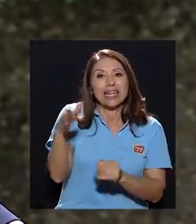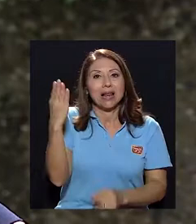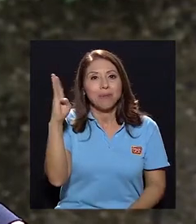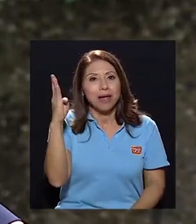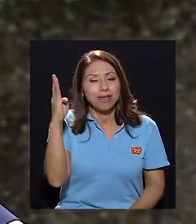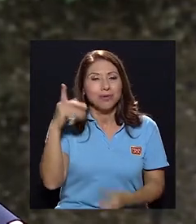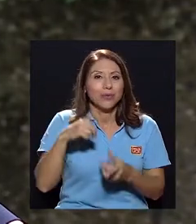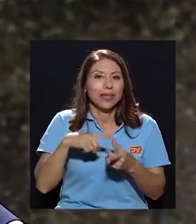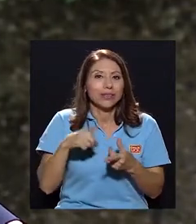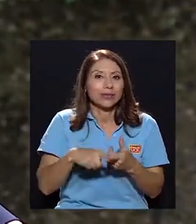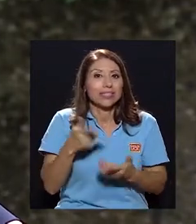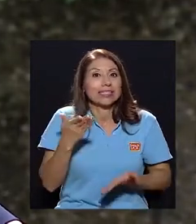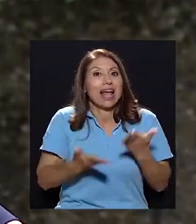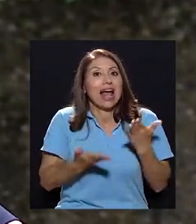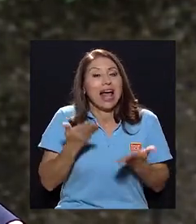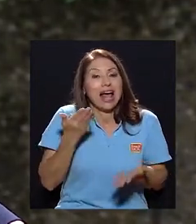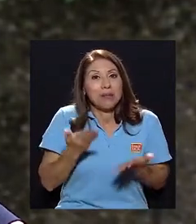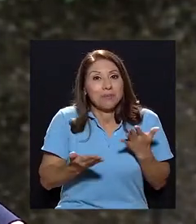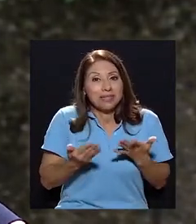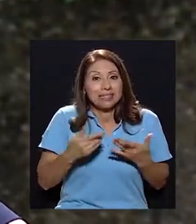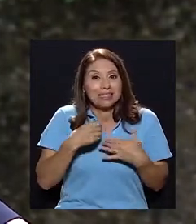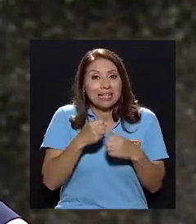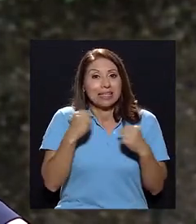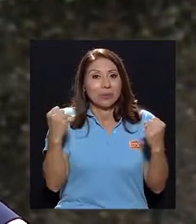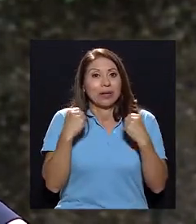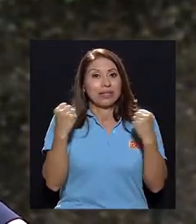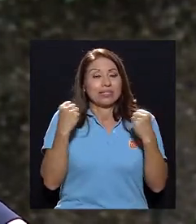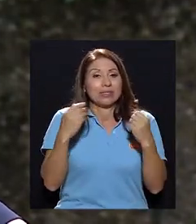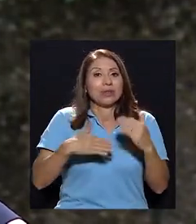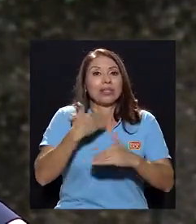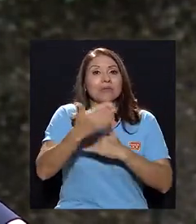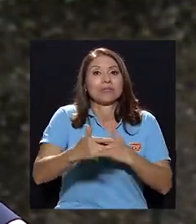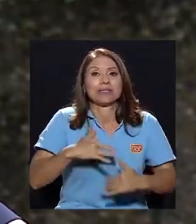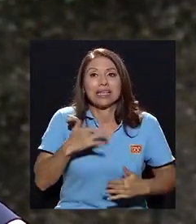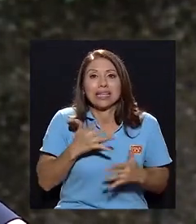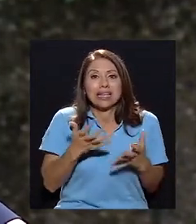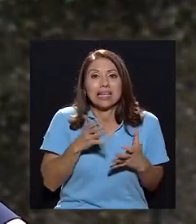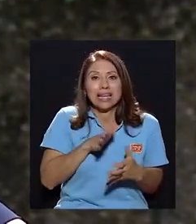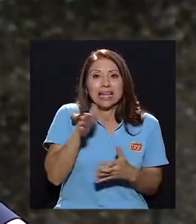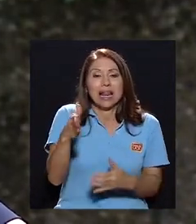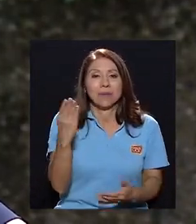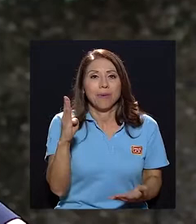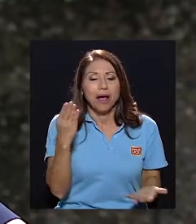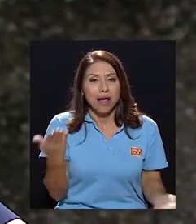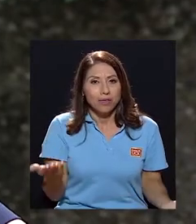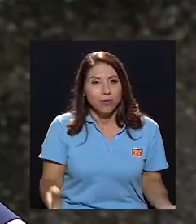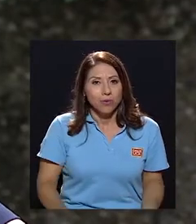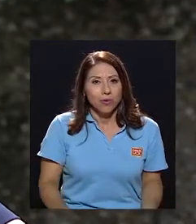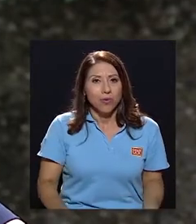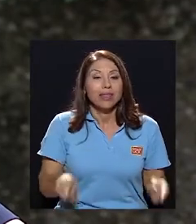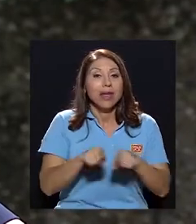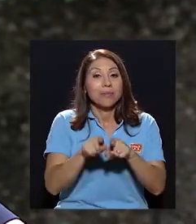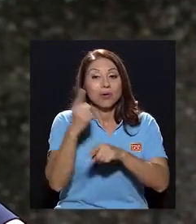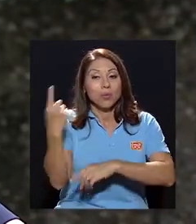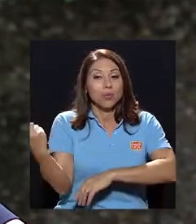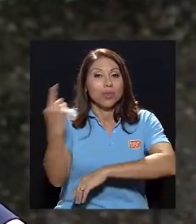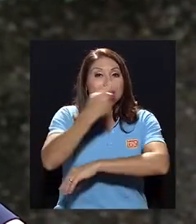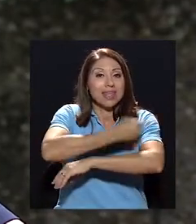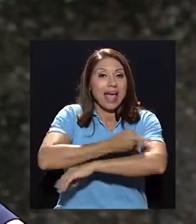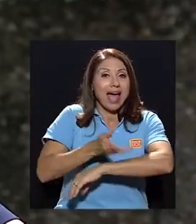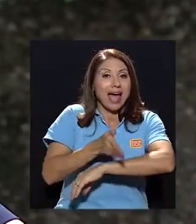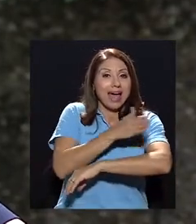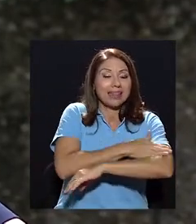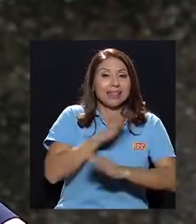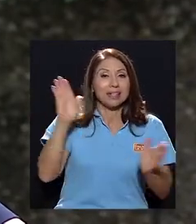van a sentir ganas de ir al baño como a la mitad de la sesión. El día anterior, bajar un poco el consumo de fibra